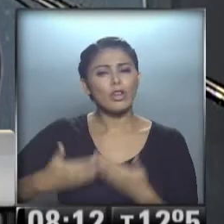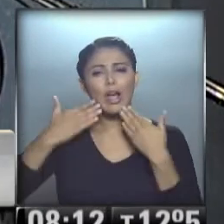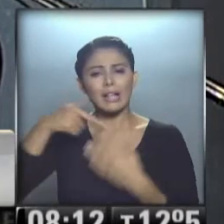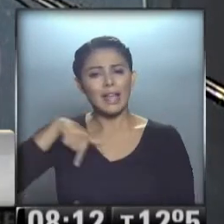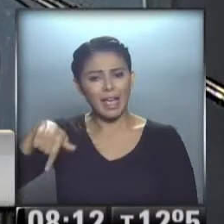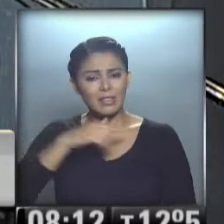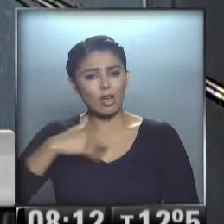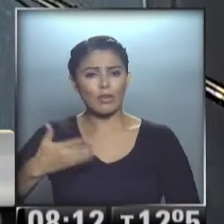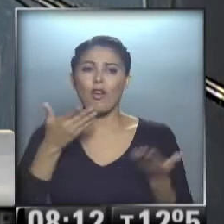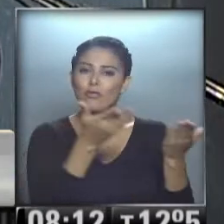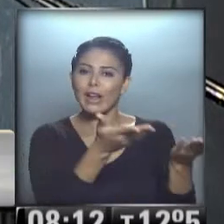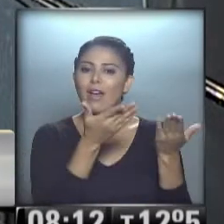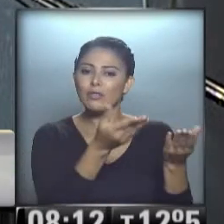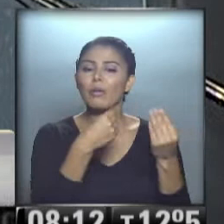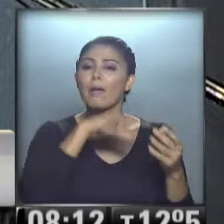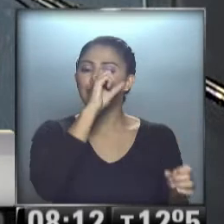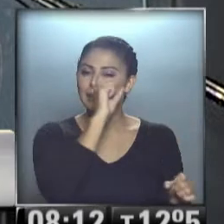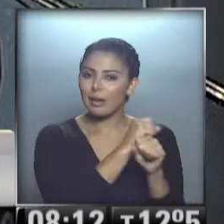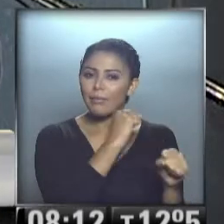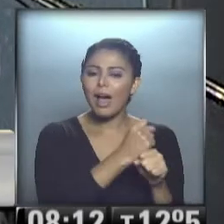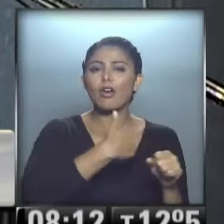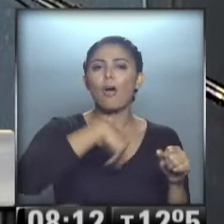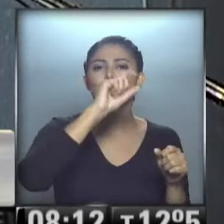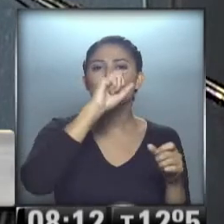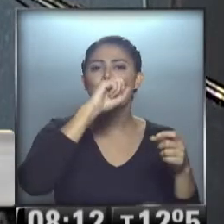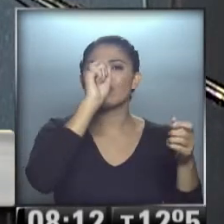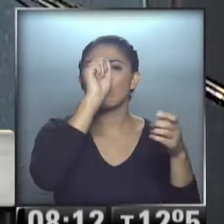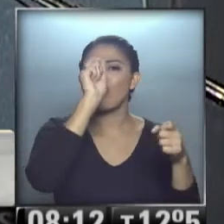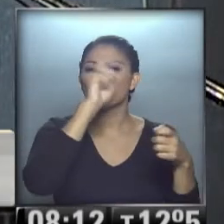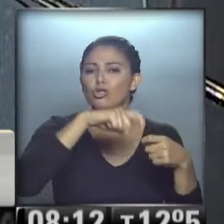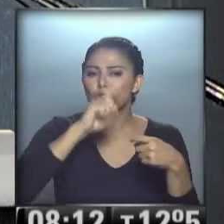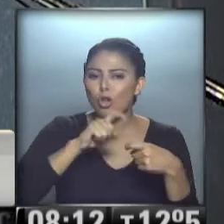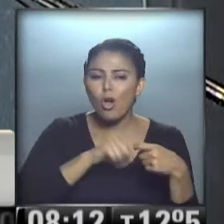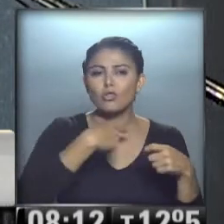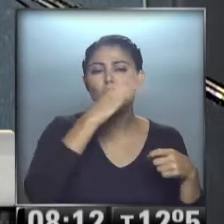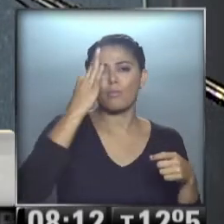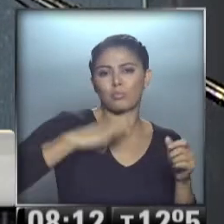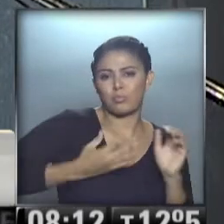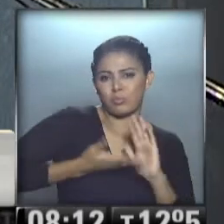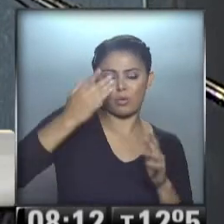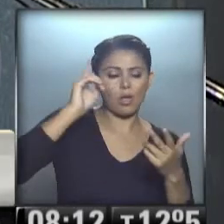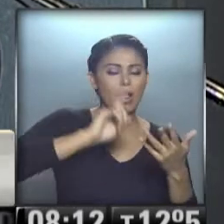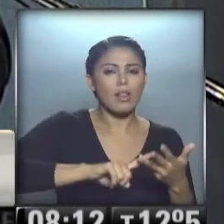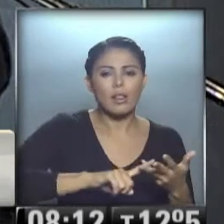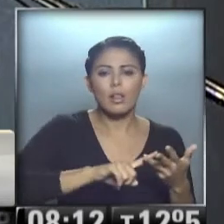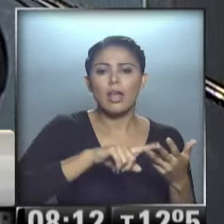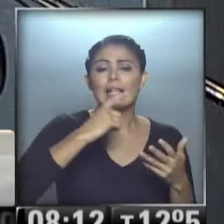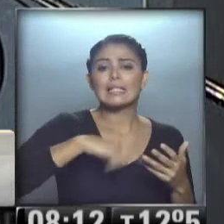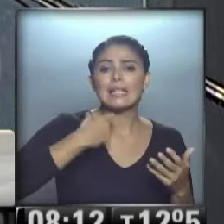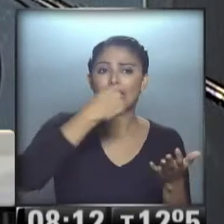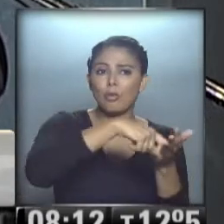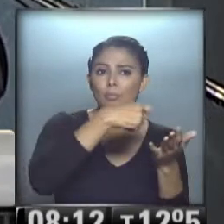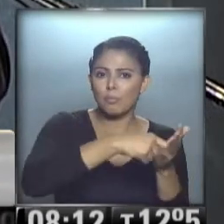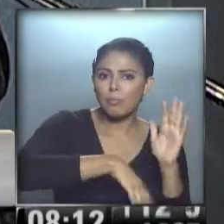gobierno por el incremento del nivel de actividad, por el incremento del número de afiliados, por el incremento de su salario, por el incremento de su cuota sindical, por el